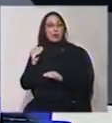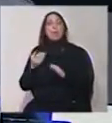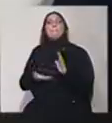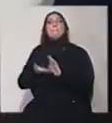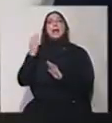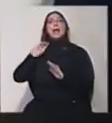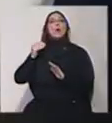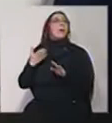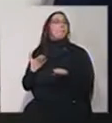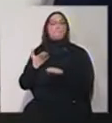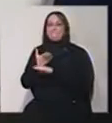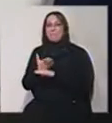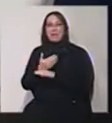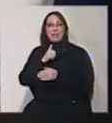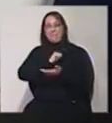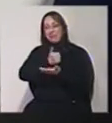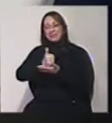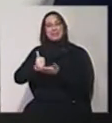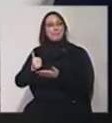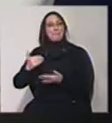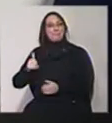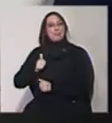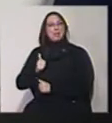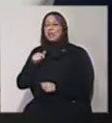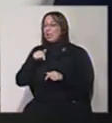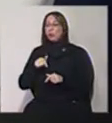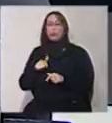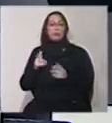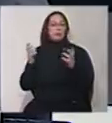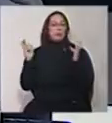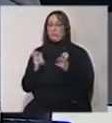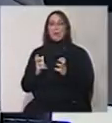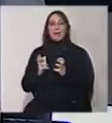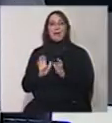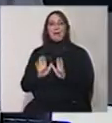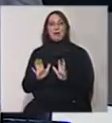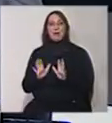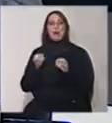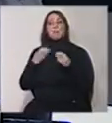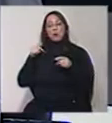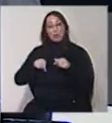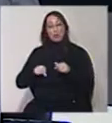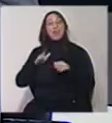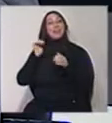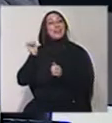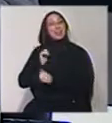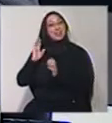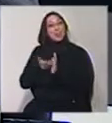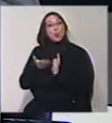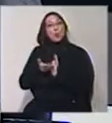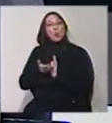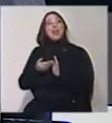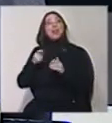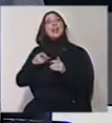más piden la presencia de los militares. Y esto es terrible, porque esto implica que la dictadura y los efectos de la dictadura